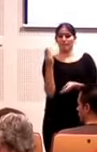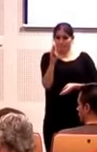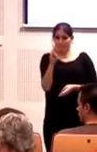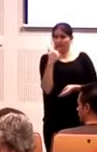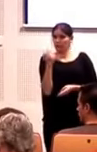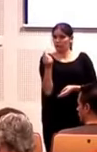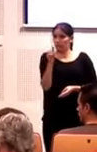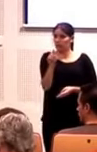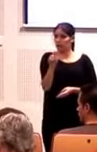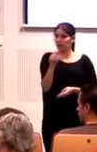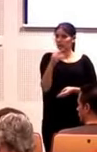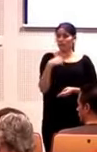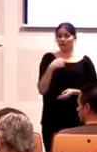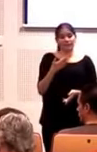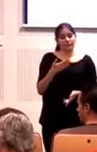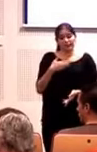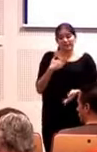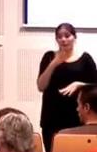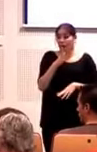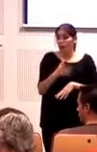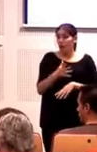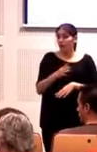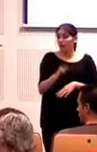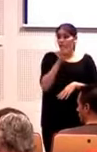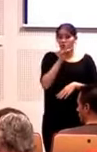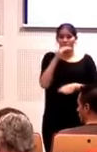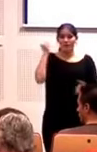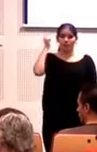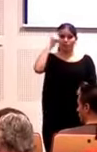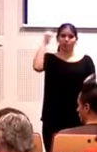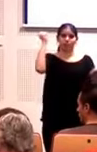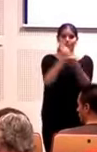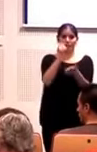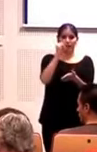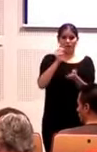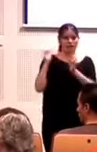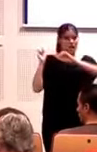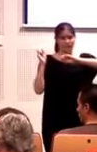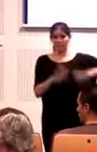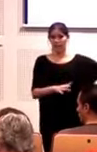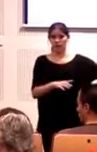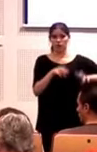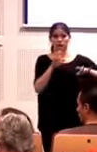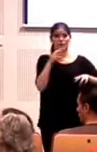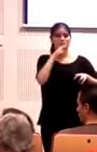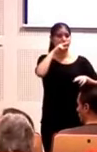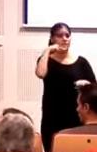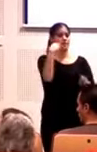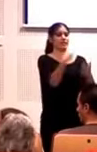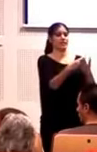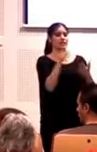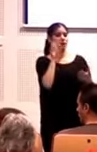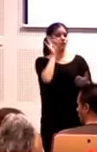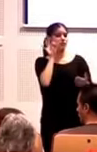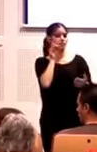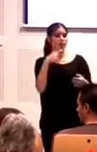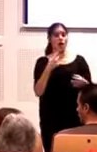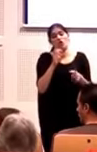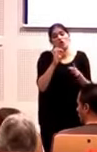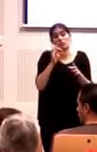Pues desgraciadamente nos seguimos encontrando con mucho estigma, con mucho rechazo por la etiqueta que en su día suponía ser